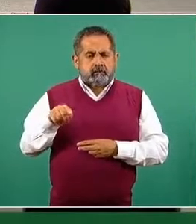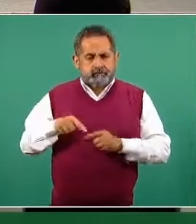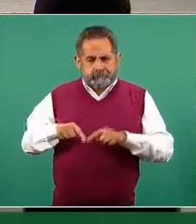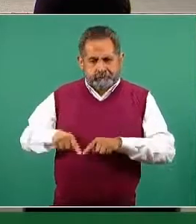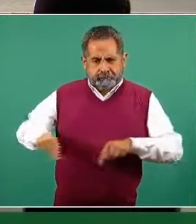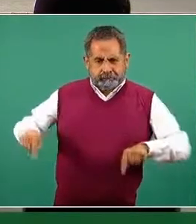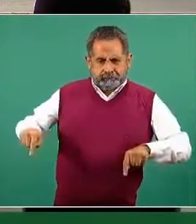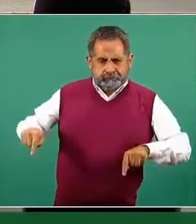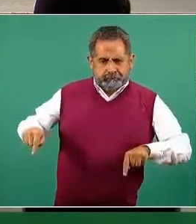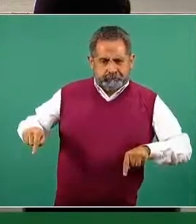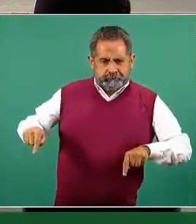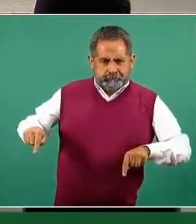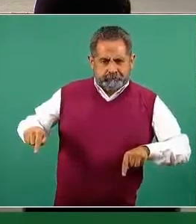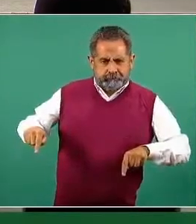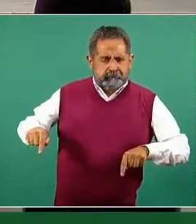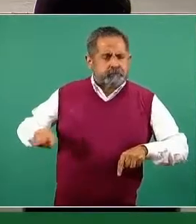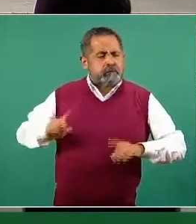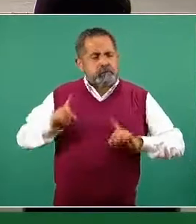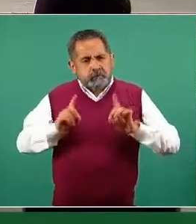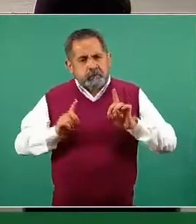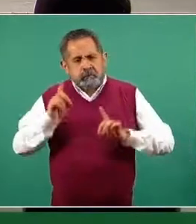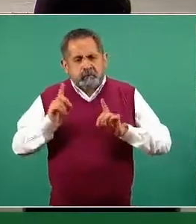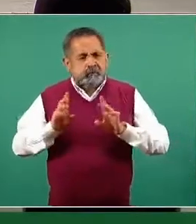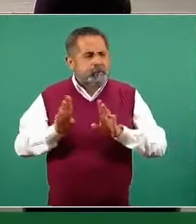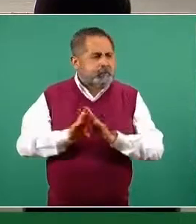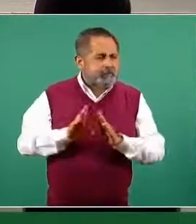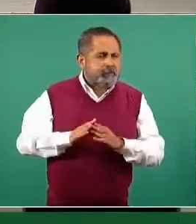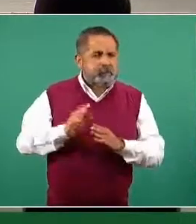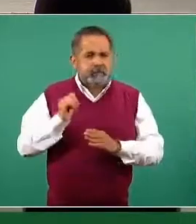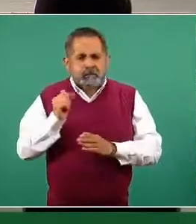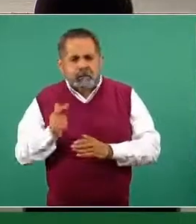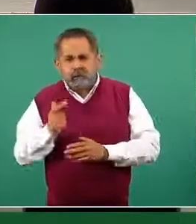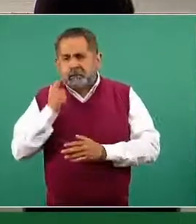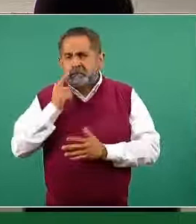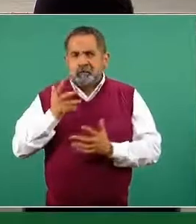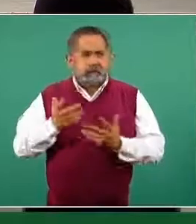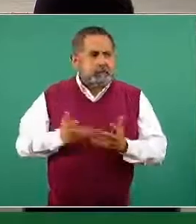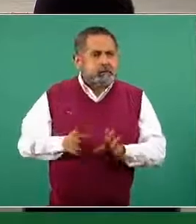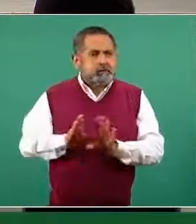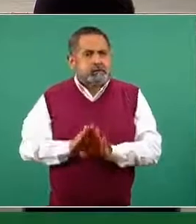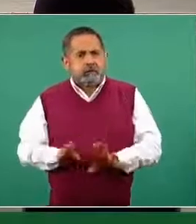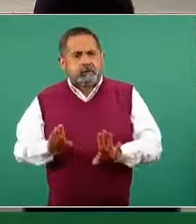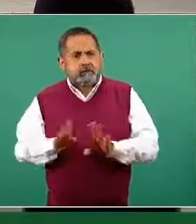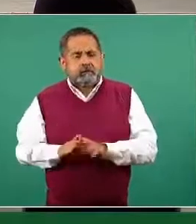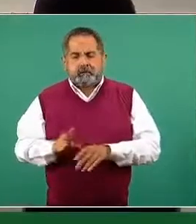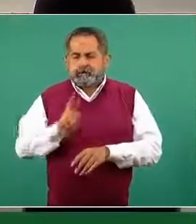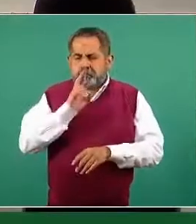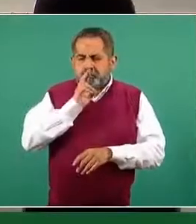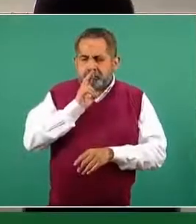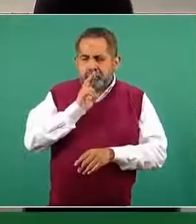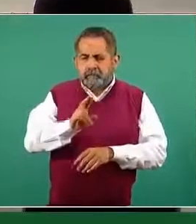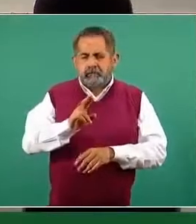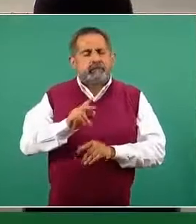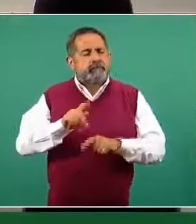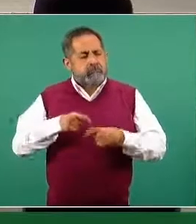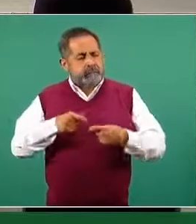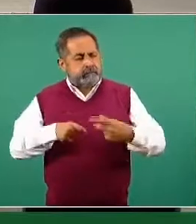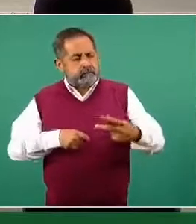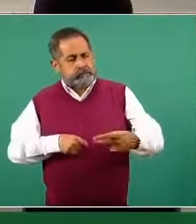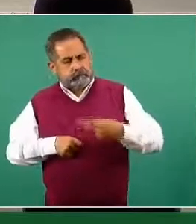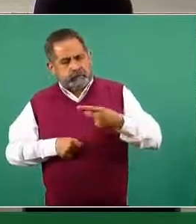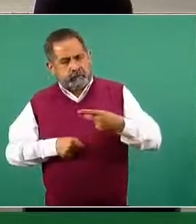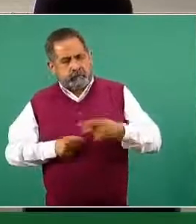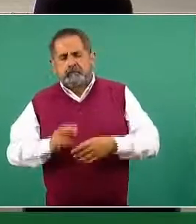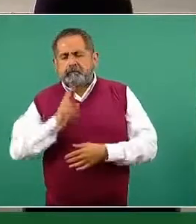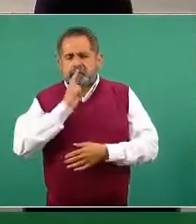buzon.covid@salud.gov.mx sus dudas, algunas de sus dudas para poder dar alguna respuesta a estas